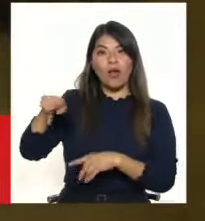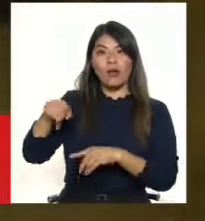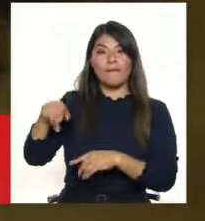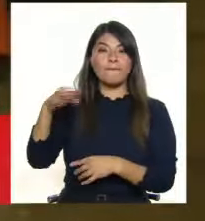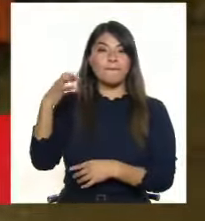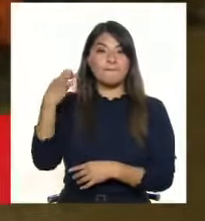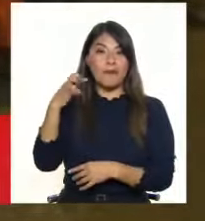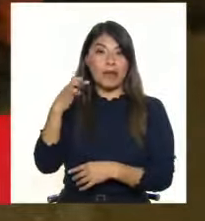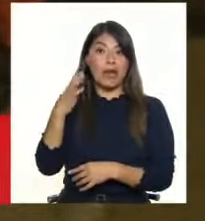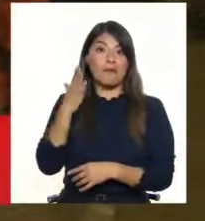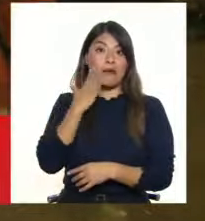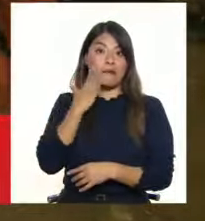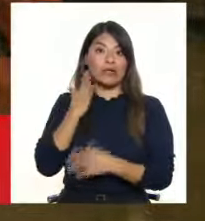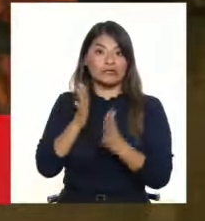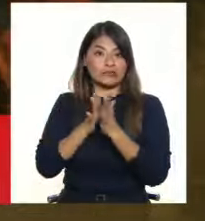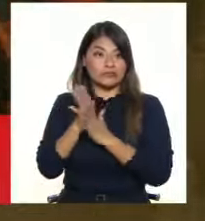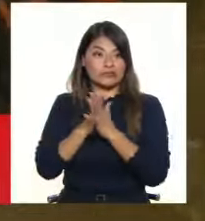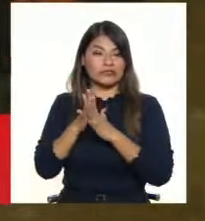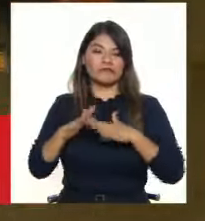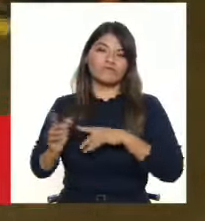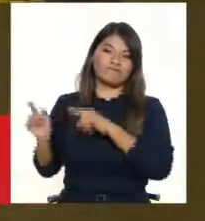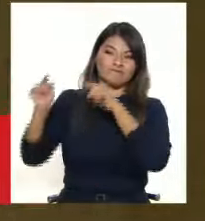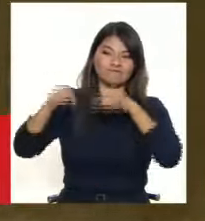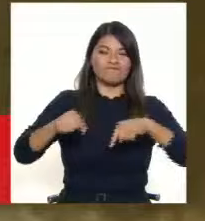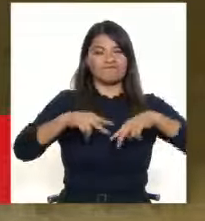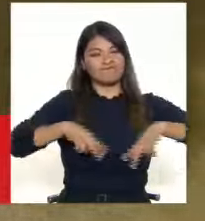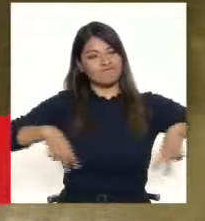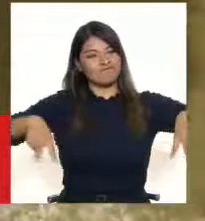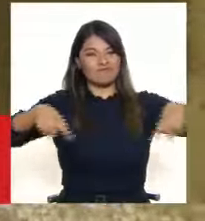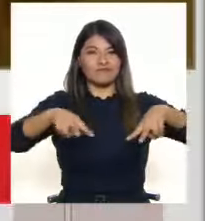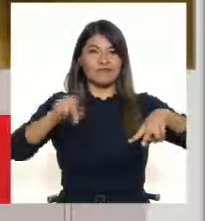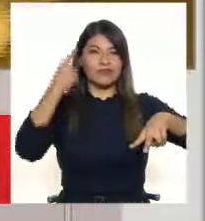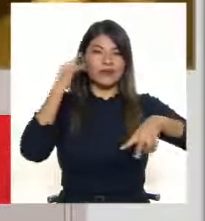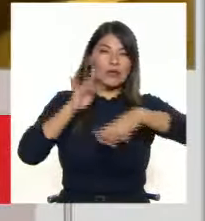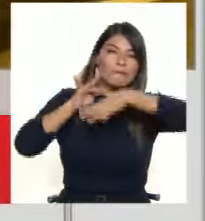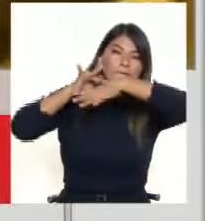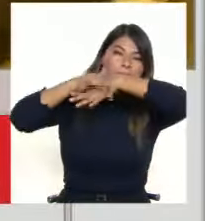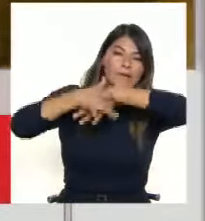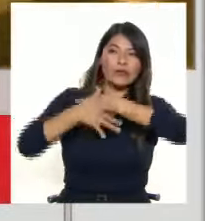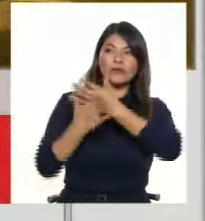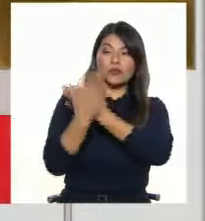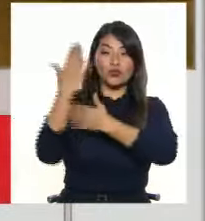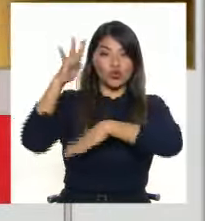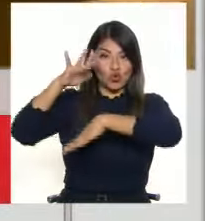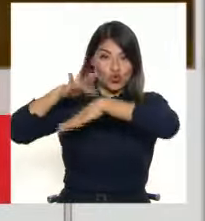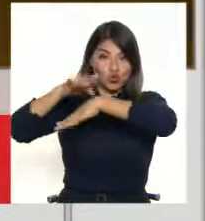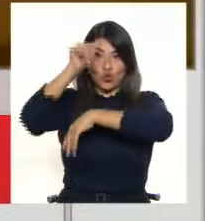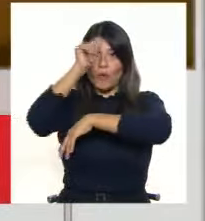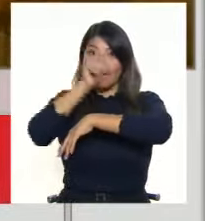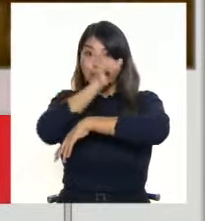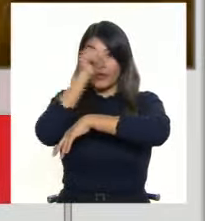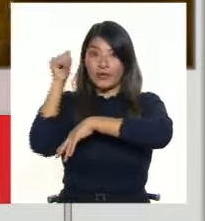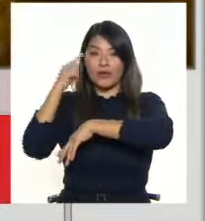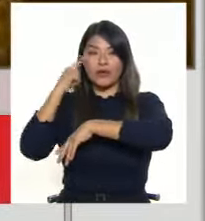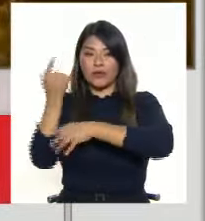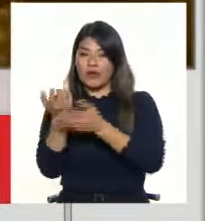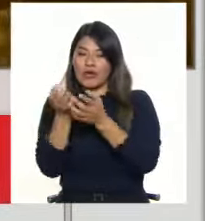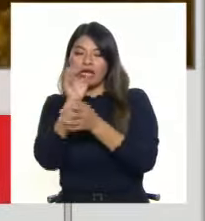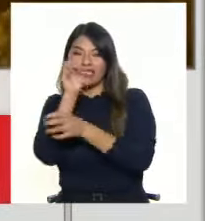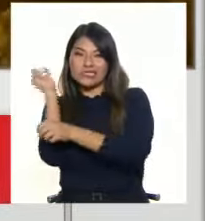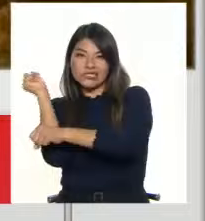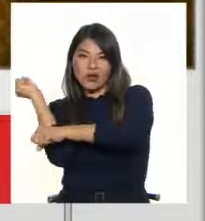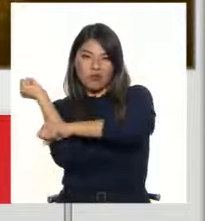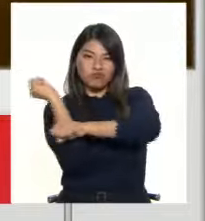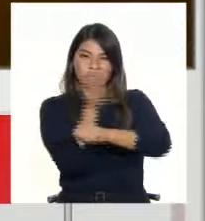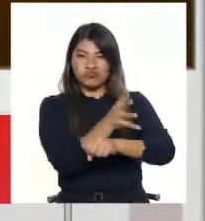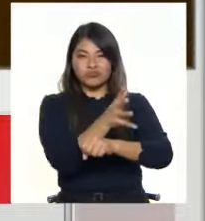a este parque, Parque Los Brillantes. Sin embargo, en la madrugada del domingo, un sujeto arrojó una bomba molotov